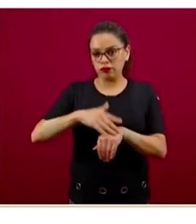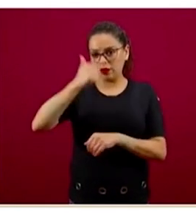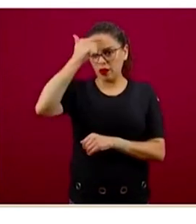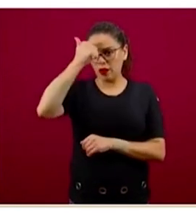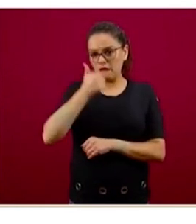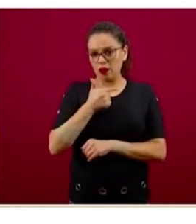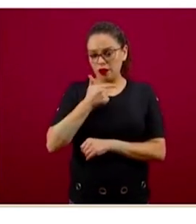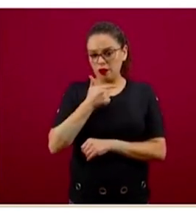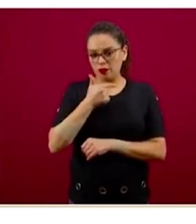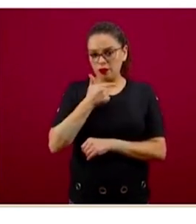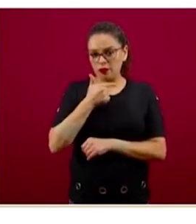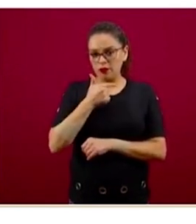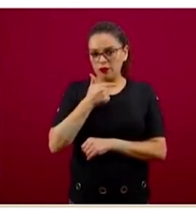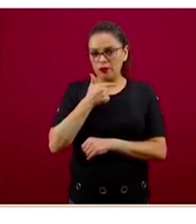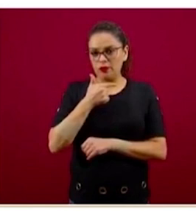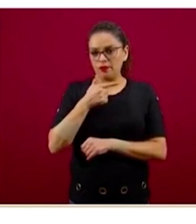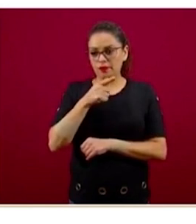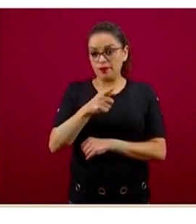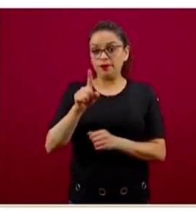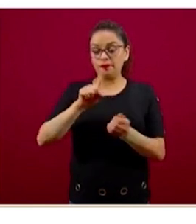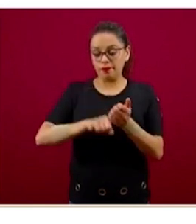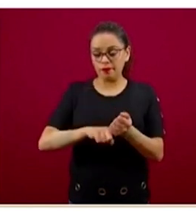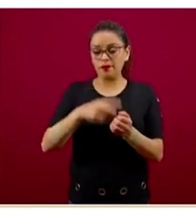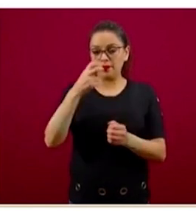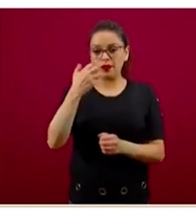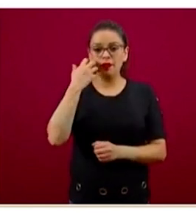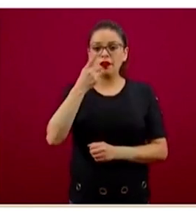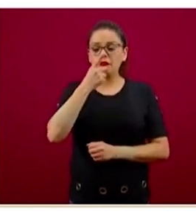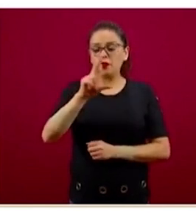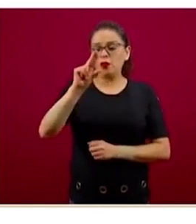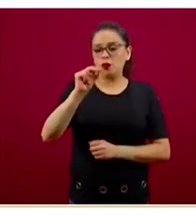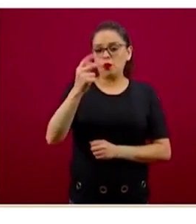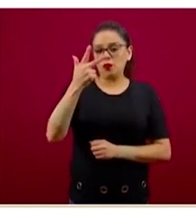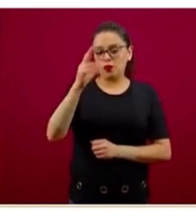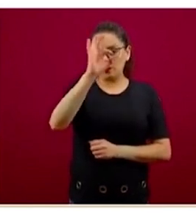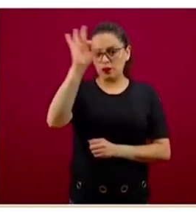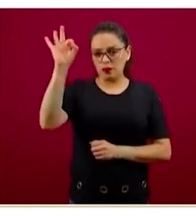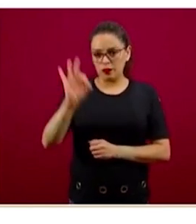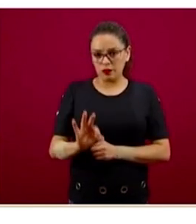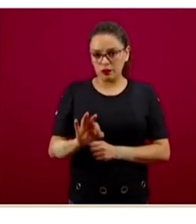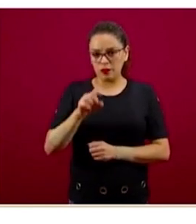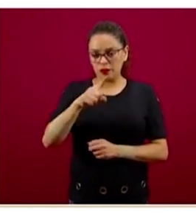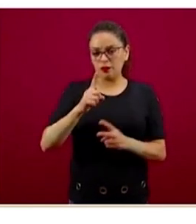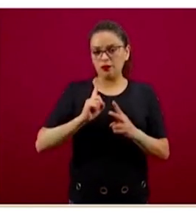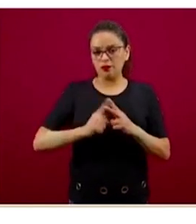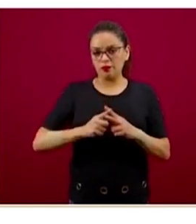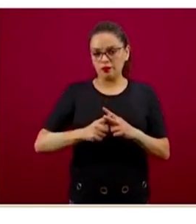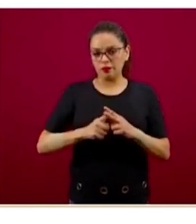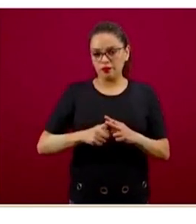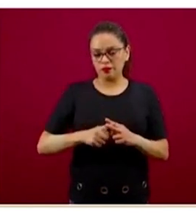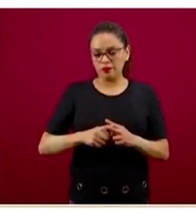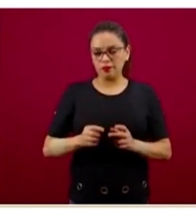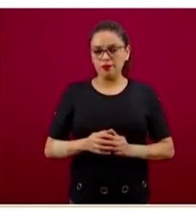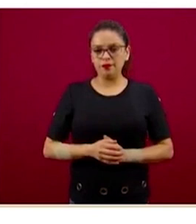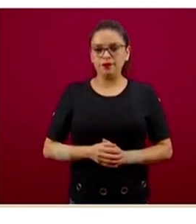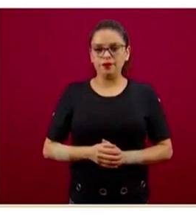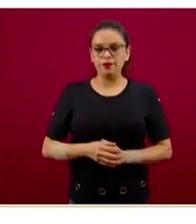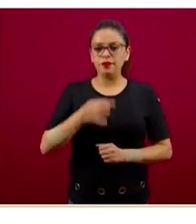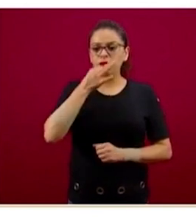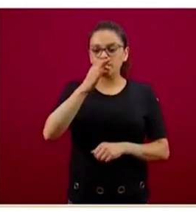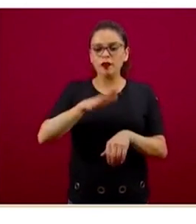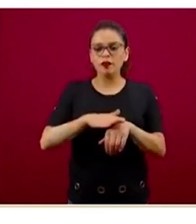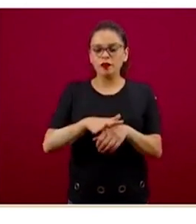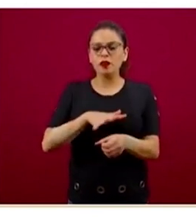representa el 88 por ciento de las unidades que sería en este caso la proporción de notificación que nos notificaron que se